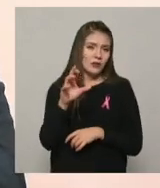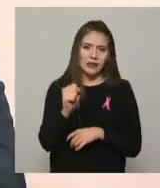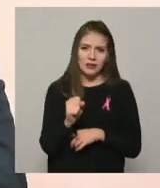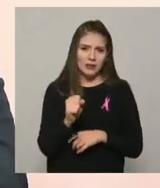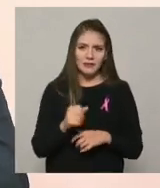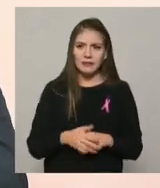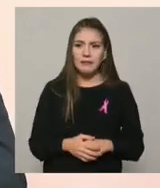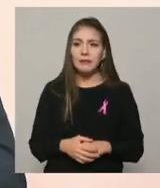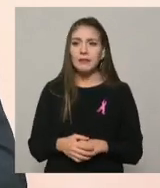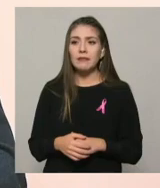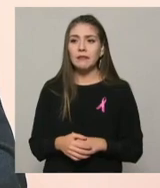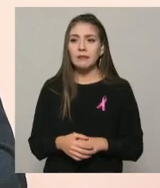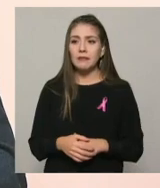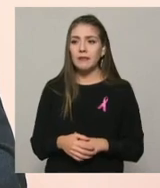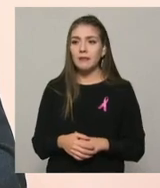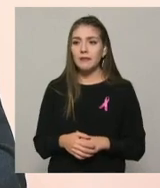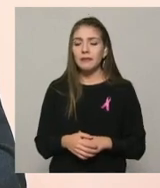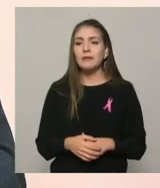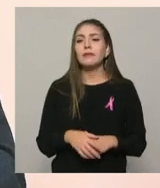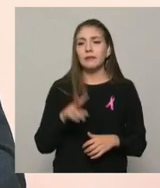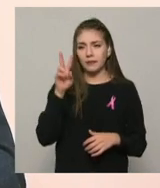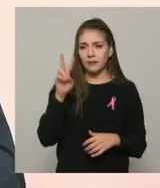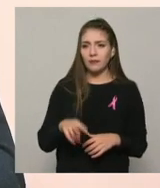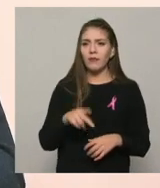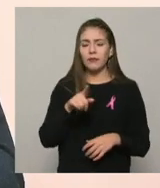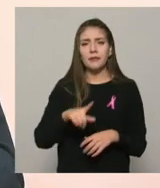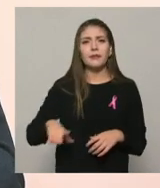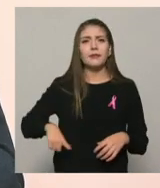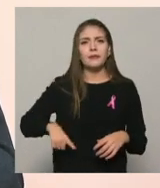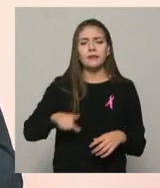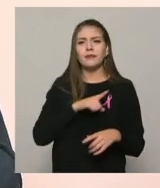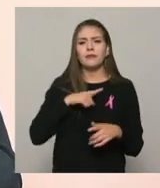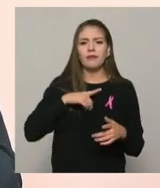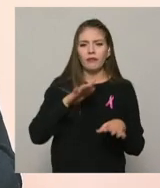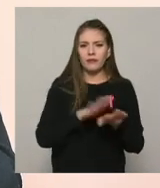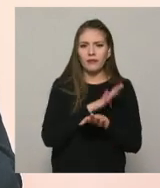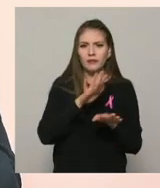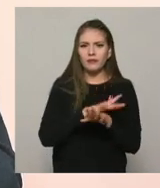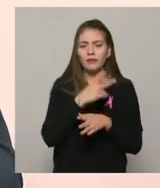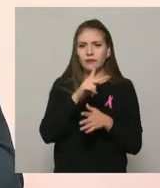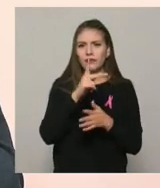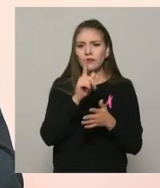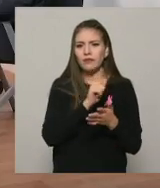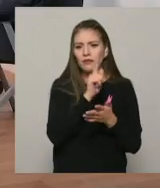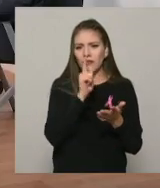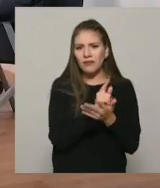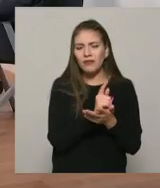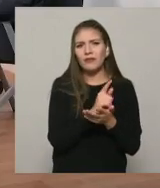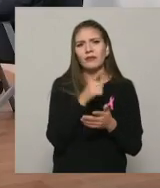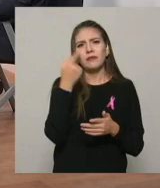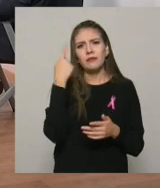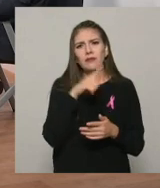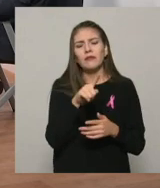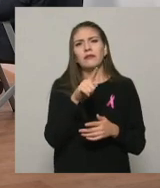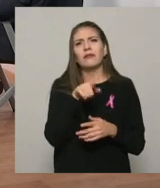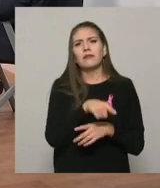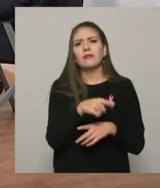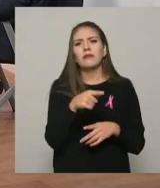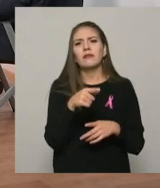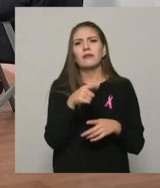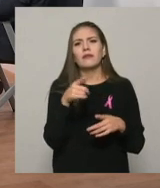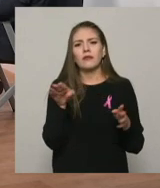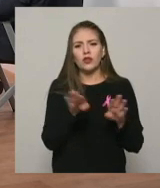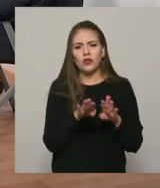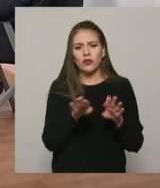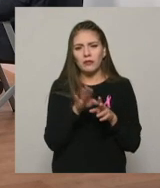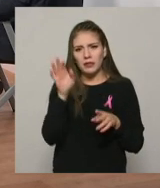que modificar las políticas públicas en torno a la ciencia y la tecnología. Las políticas públicas no han respondido a las necesidades del país en este